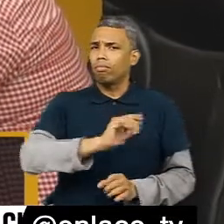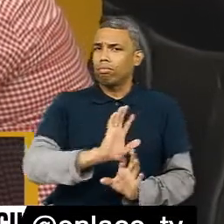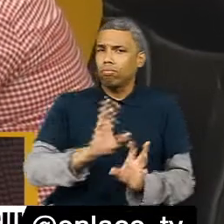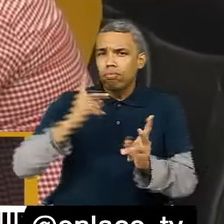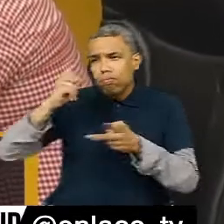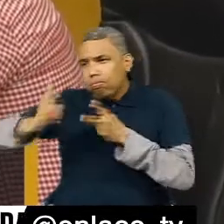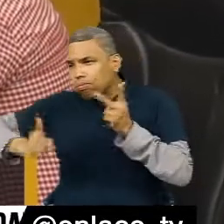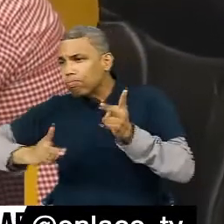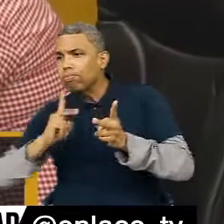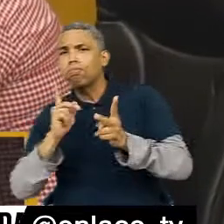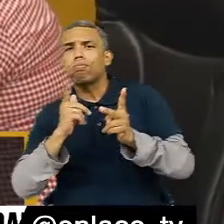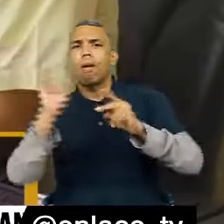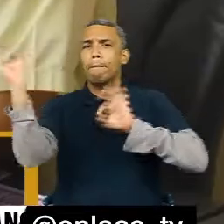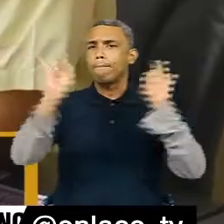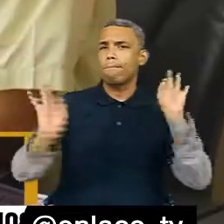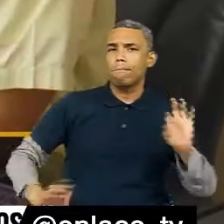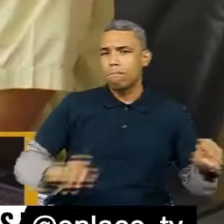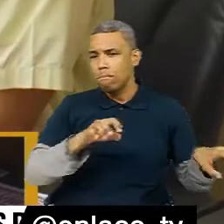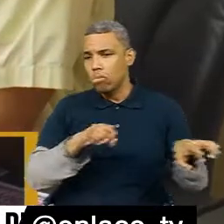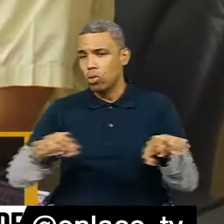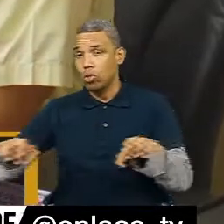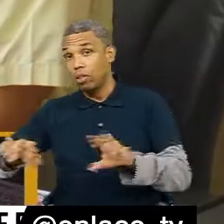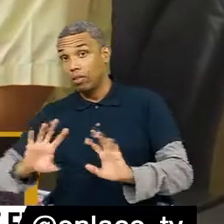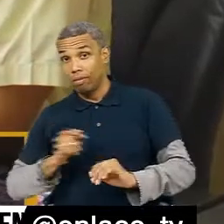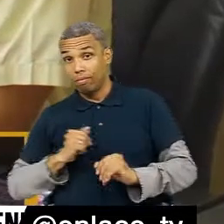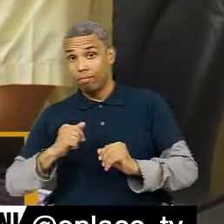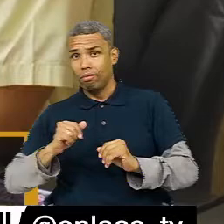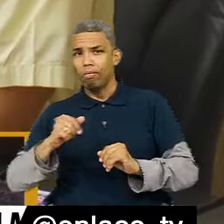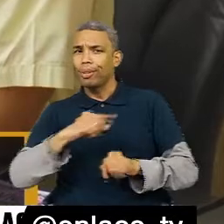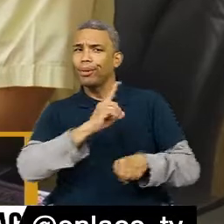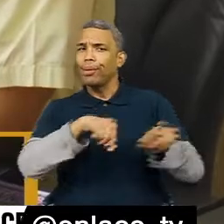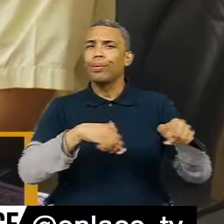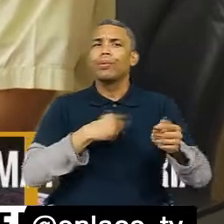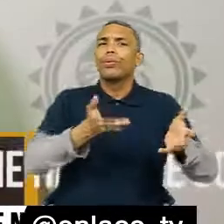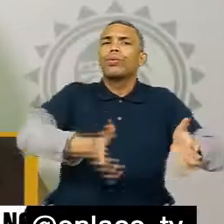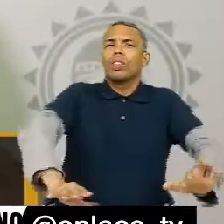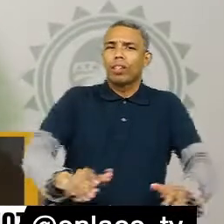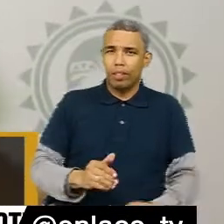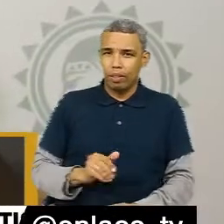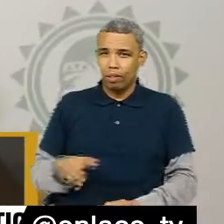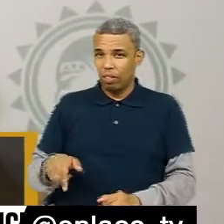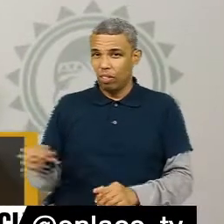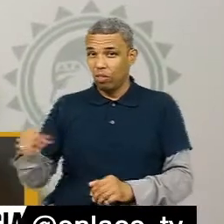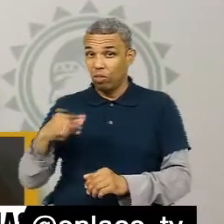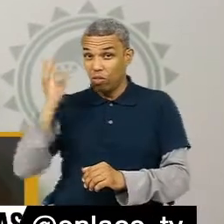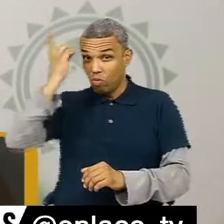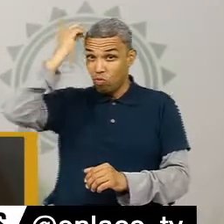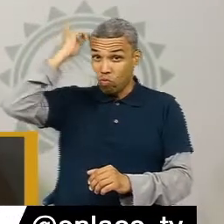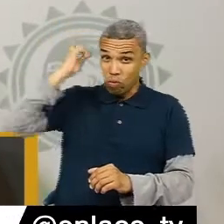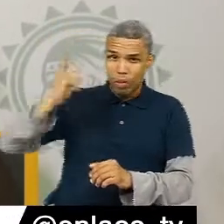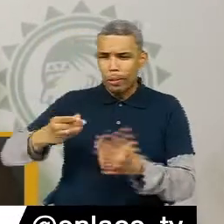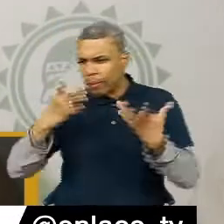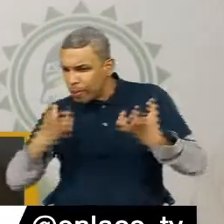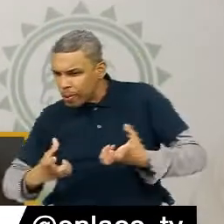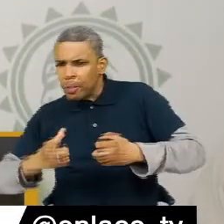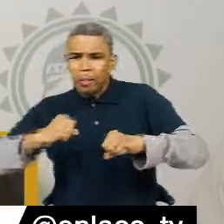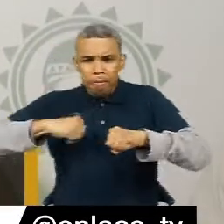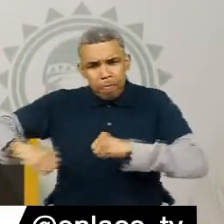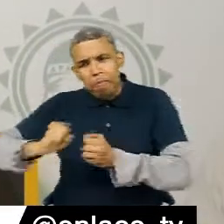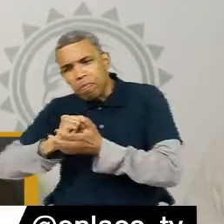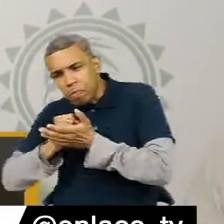descartó que hayan intereses de desestabilizar el panorama político en la ciudad. Claro, incluso el alcalde en una declaración decía que estos